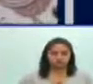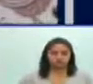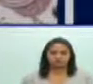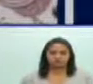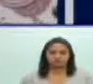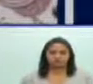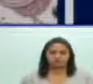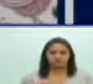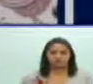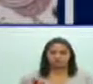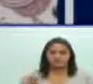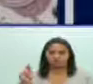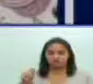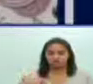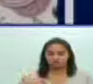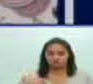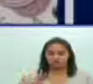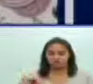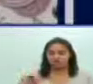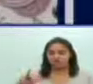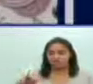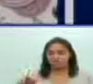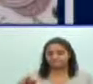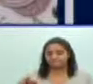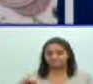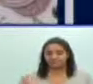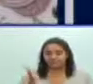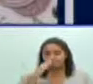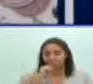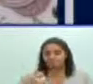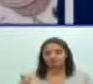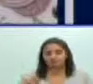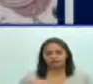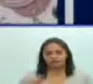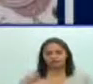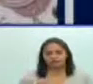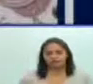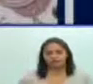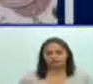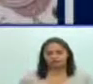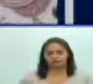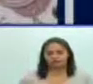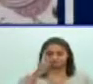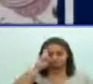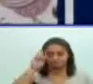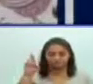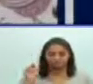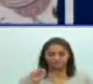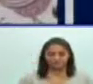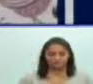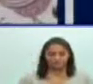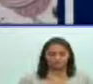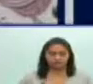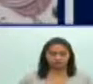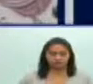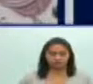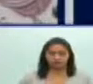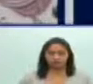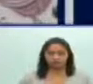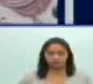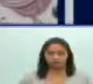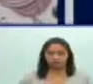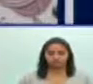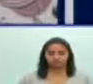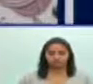y ellos realizan distintas funciones porque recuerden que los pronombres personales siempre hacen función sustantiva y